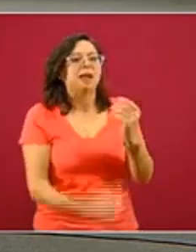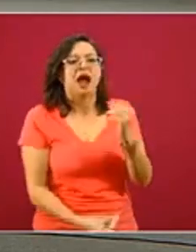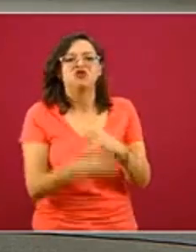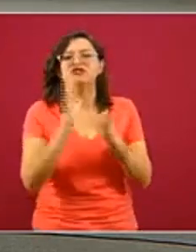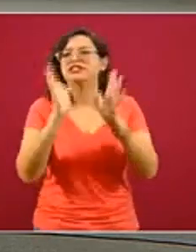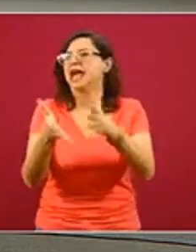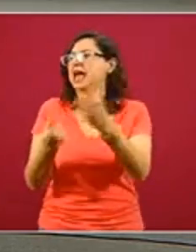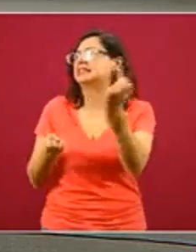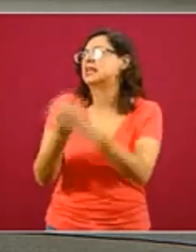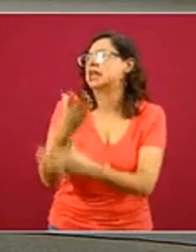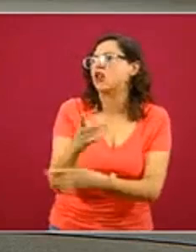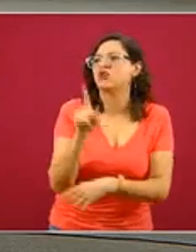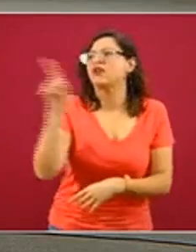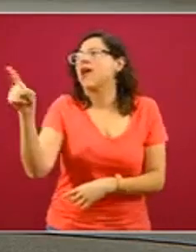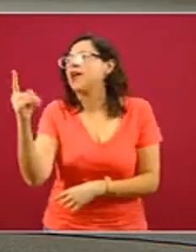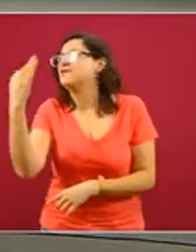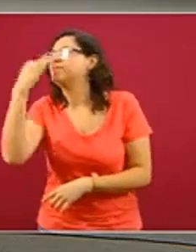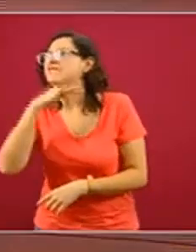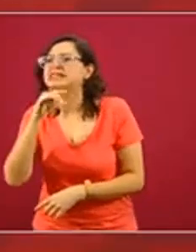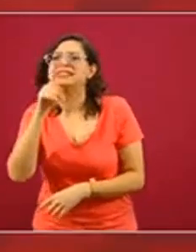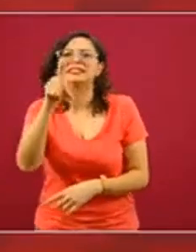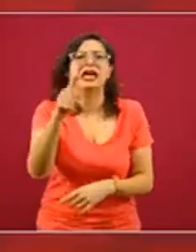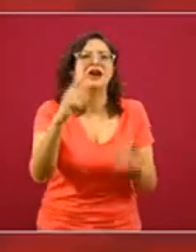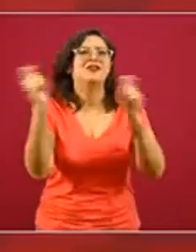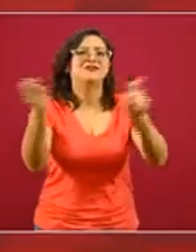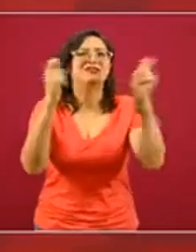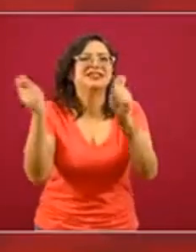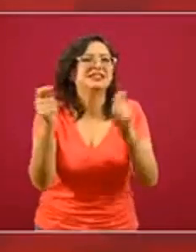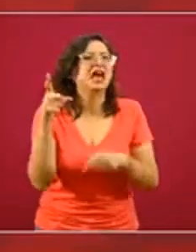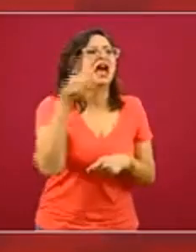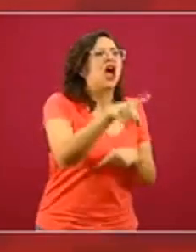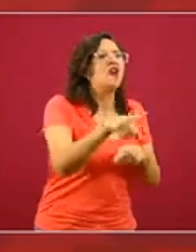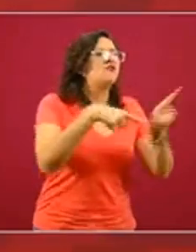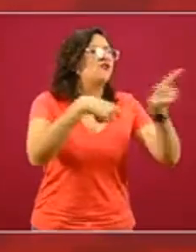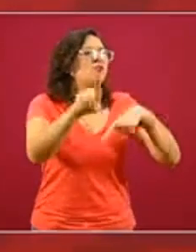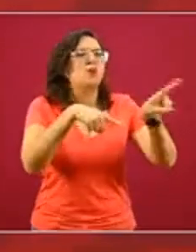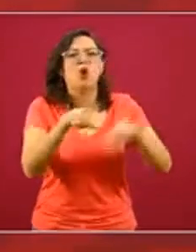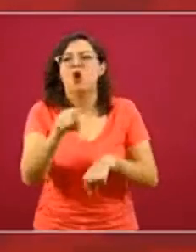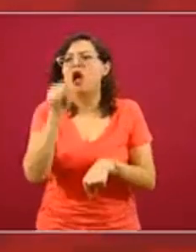teniendo una fiesta, allá un festival, aquí un fútbol, allá abrieron